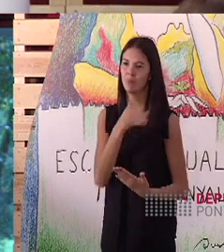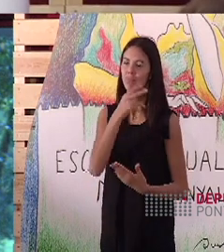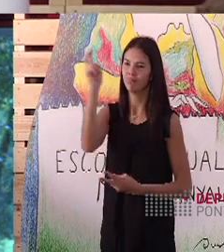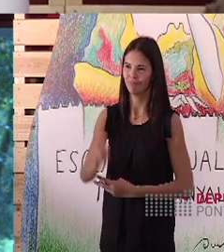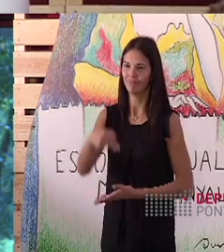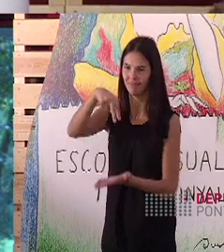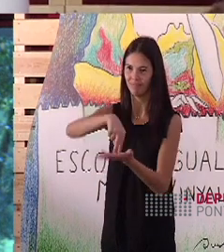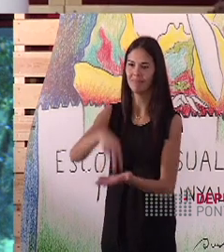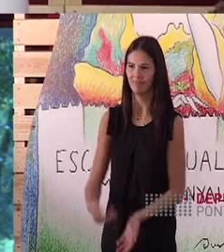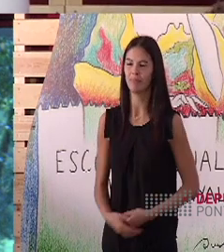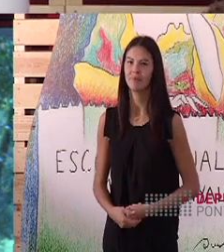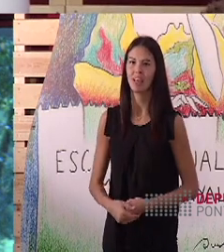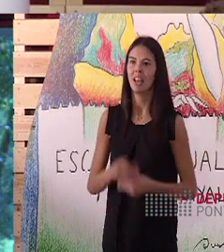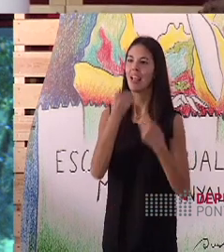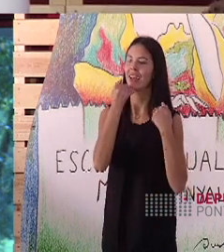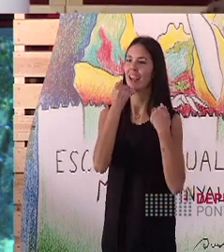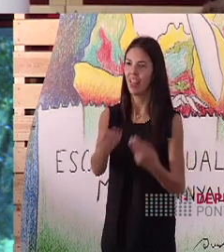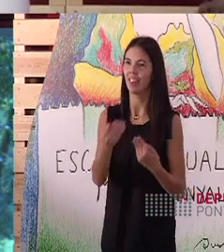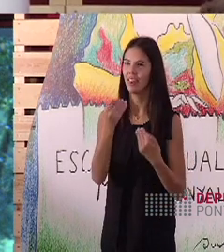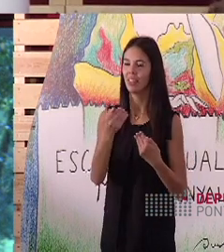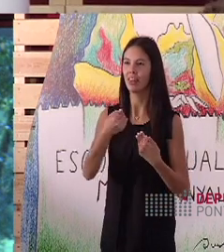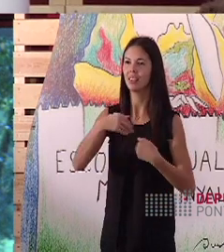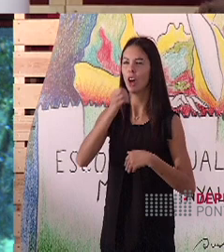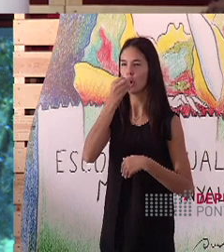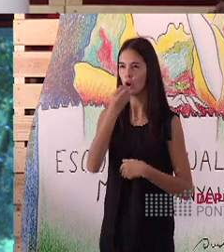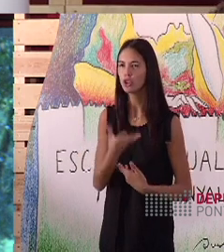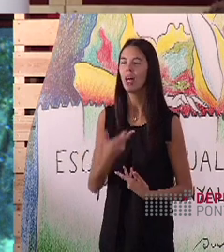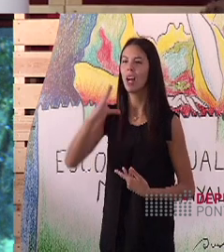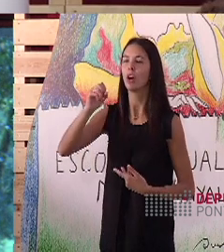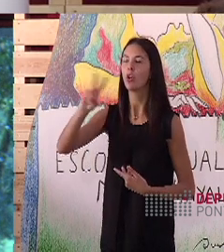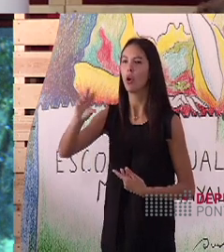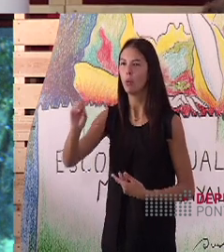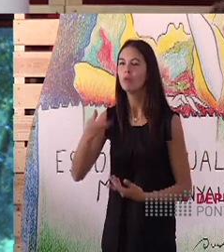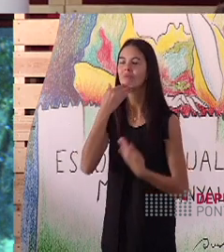aquí. Gracias a Rosa